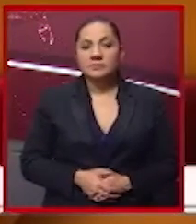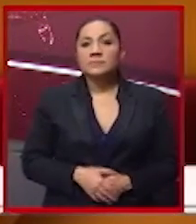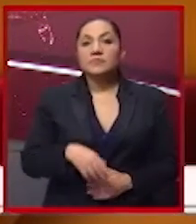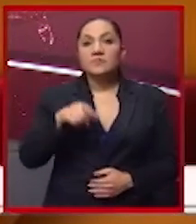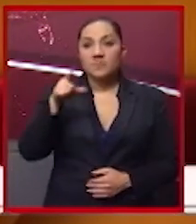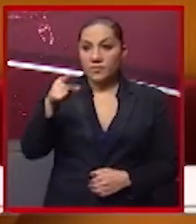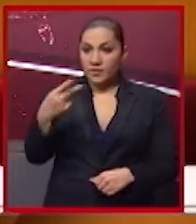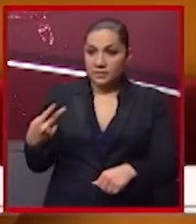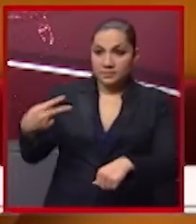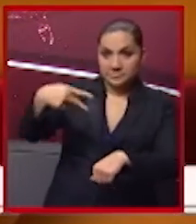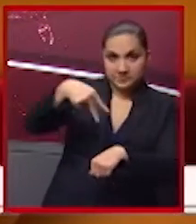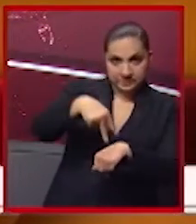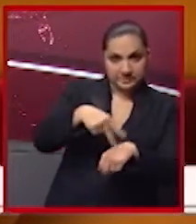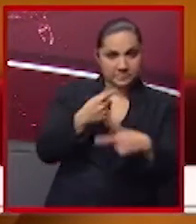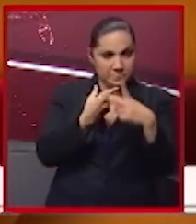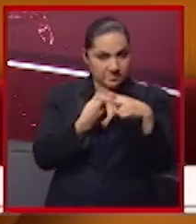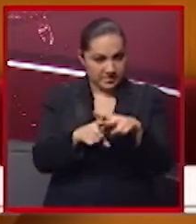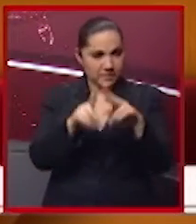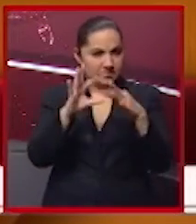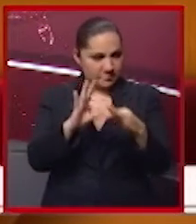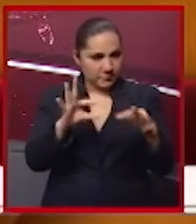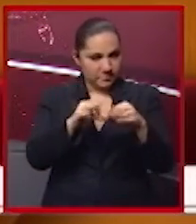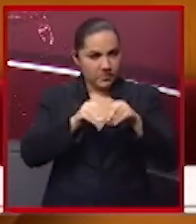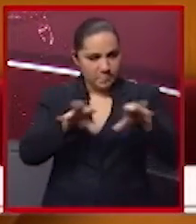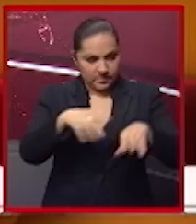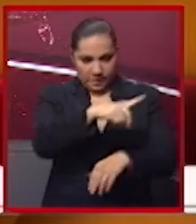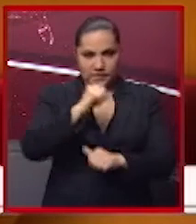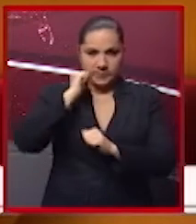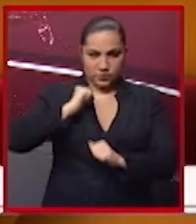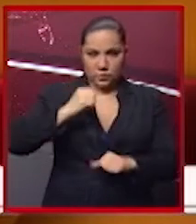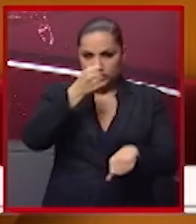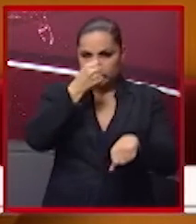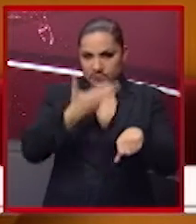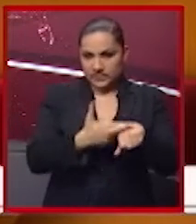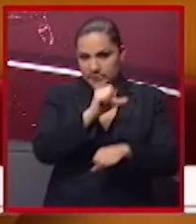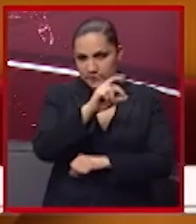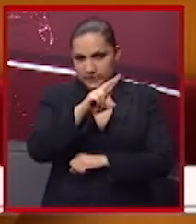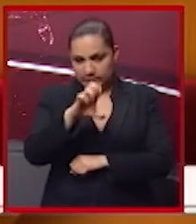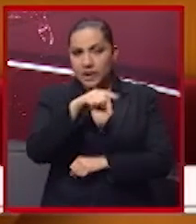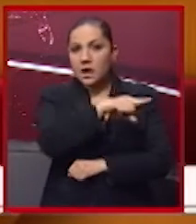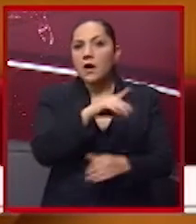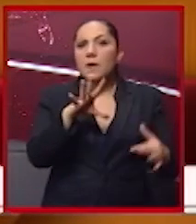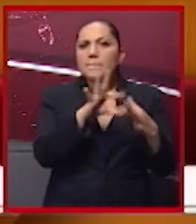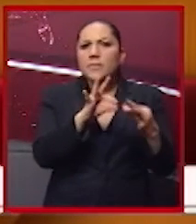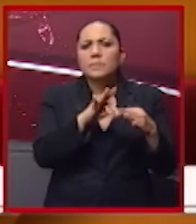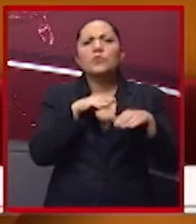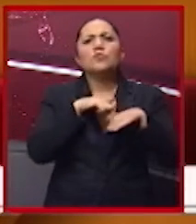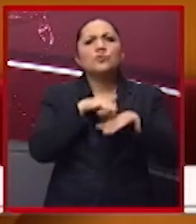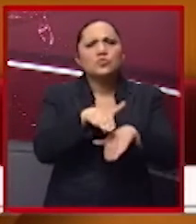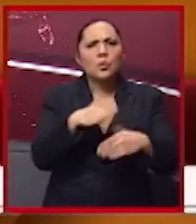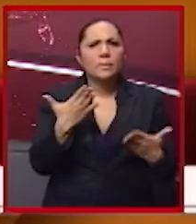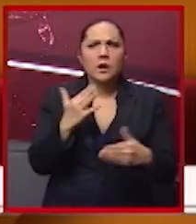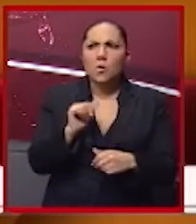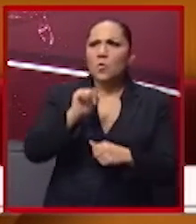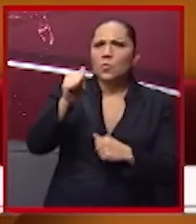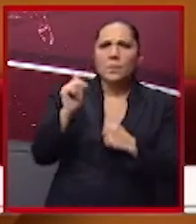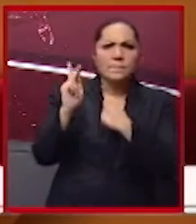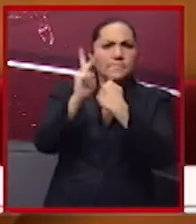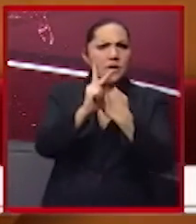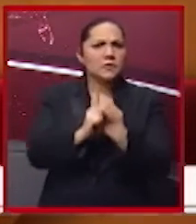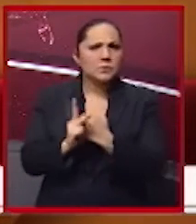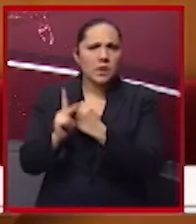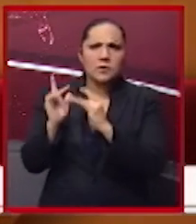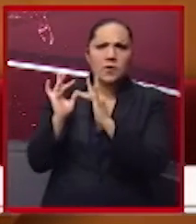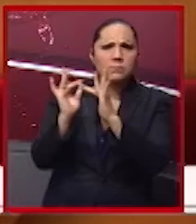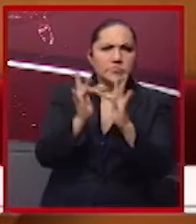En su exposición inicial, el titular de la Secretaría de Relaciones Exteriores, Luis Videgaray, habló de los resultados de la política exterior, destacando